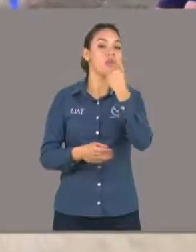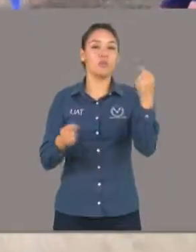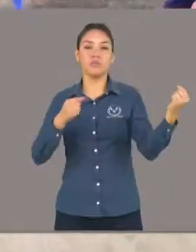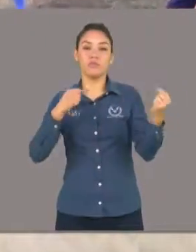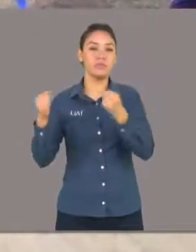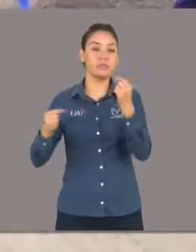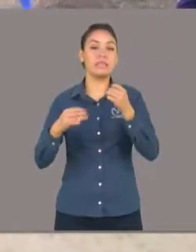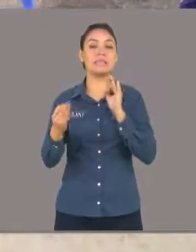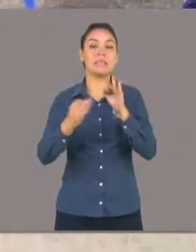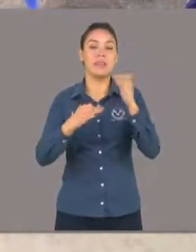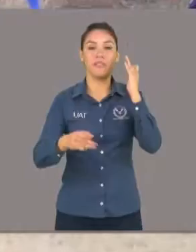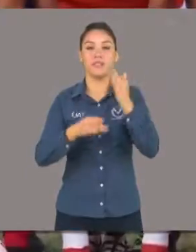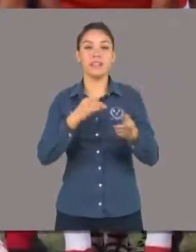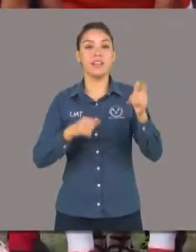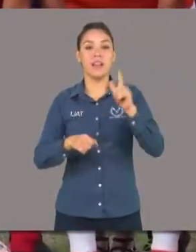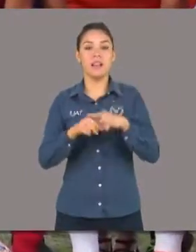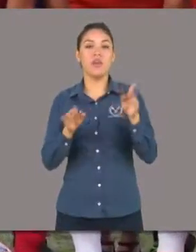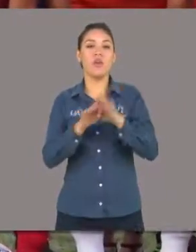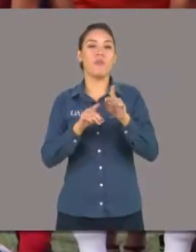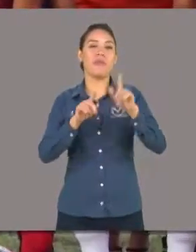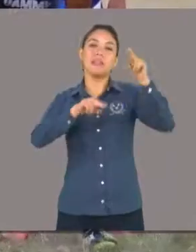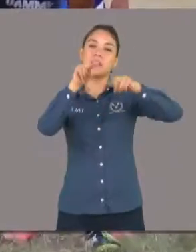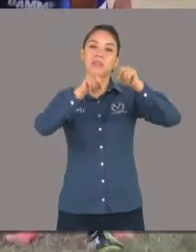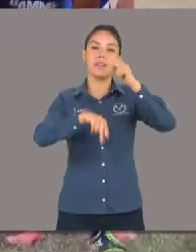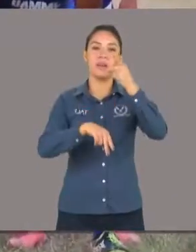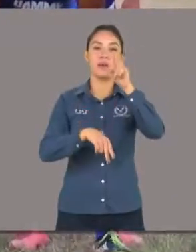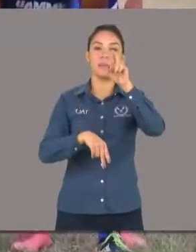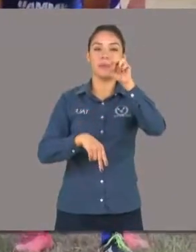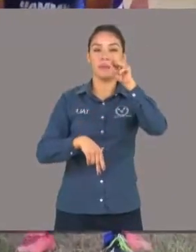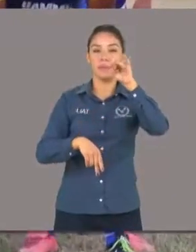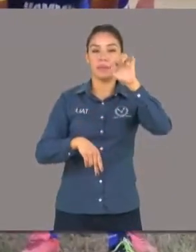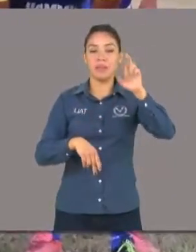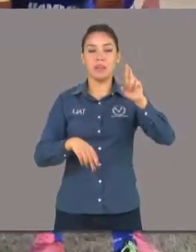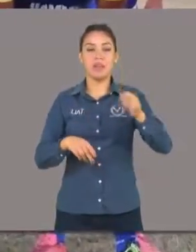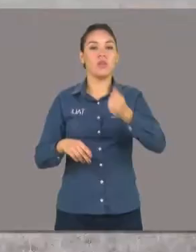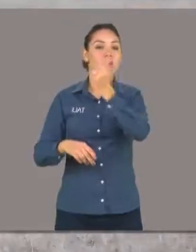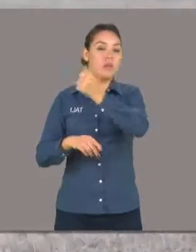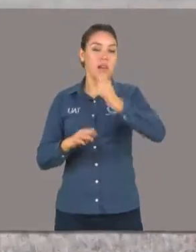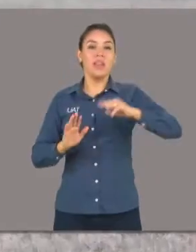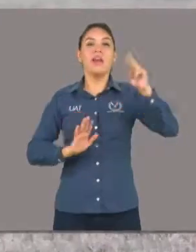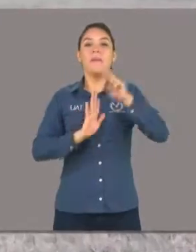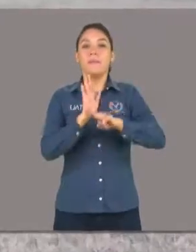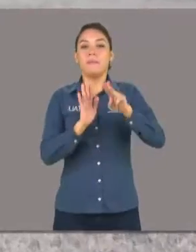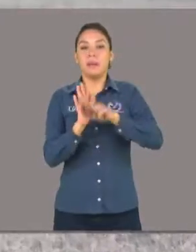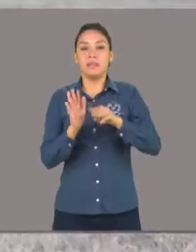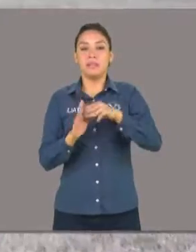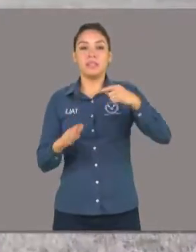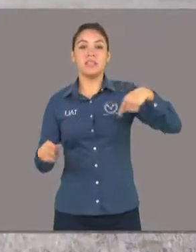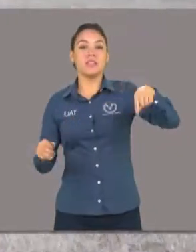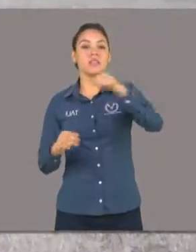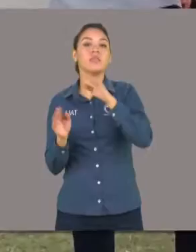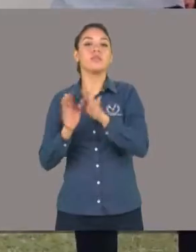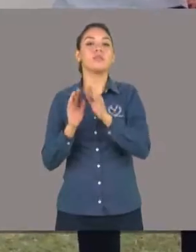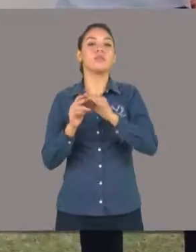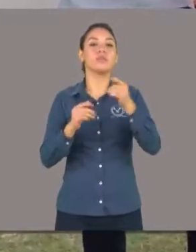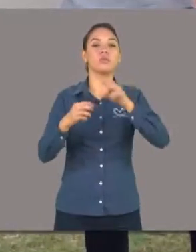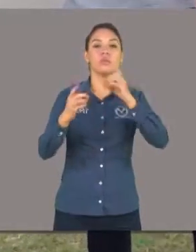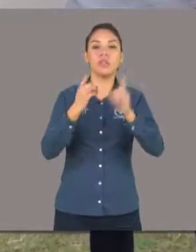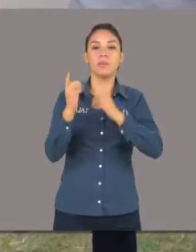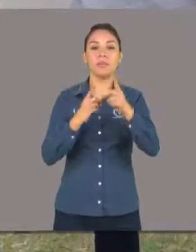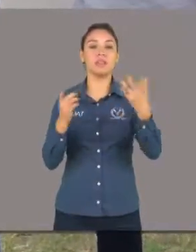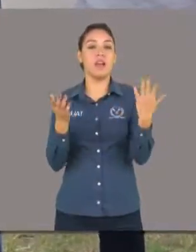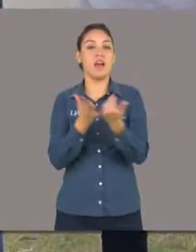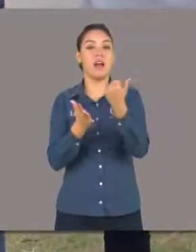estudiantes disputaron finales en la Liga Premier. Como es característica de la unidad académica de la zona azucarera de Tamaulipas, se forja en sus